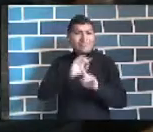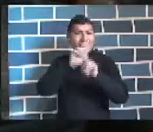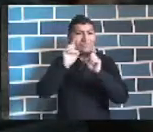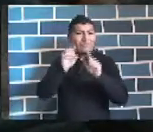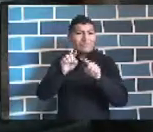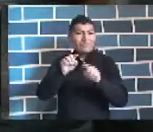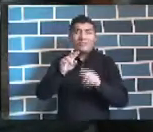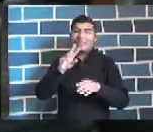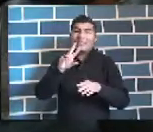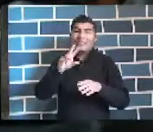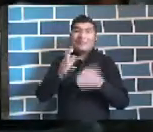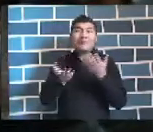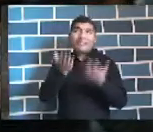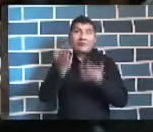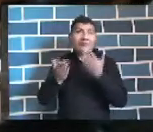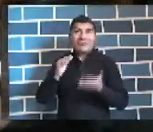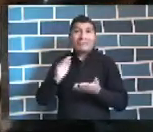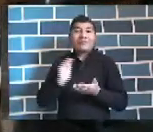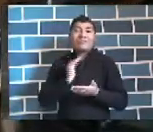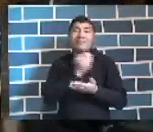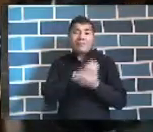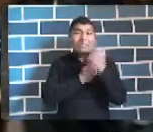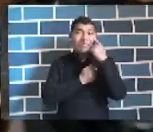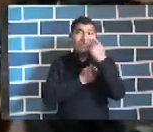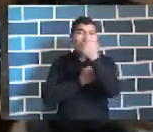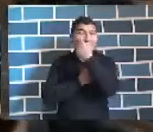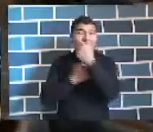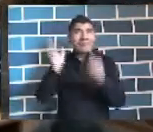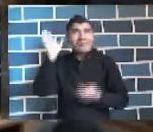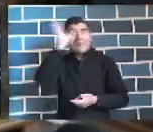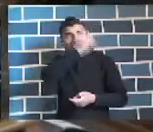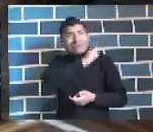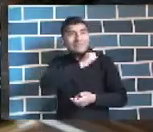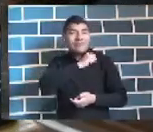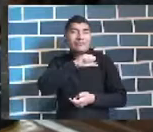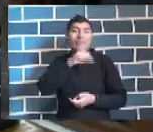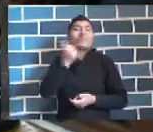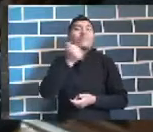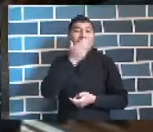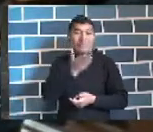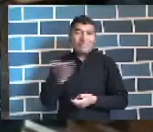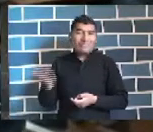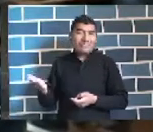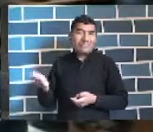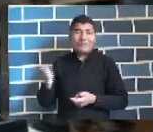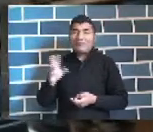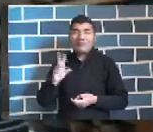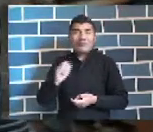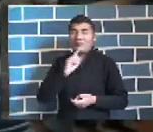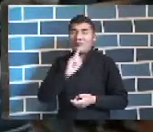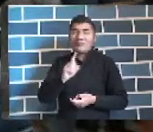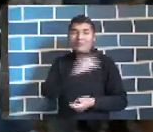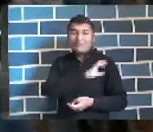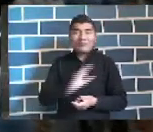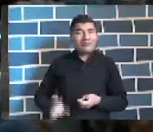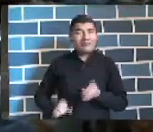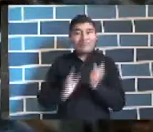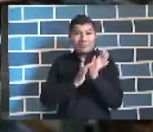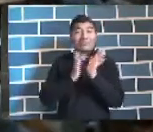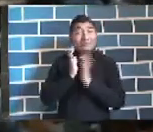¿No será que nuestra mirada está distraída en otras cosas que no son Cristo Jesús?